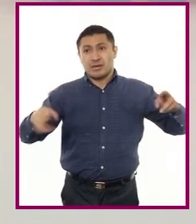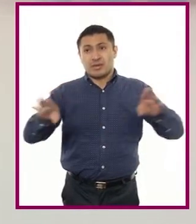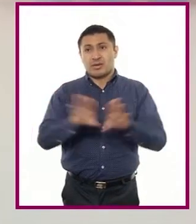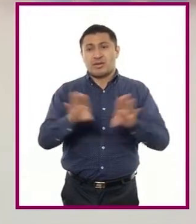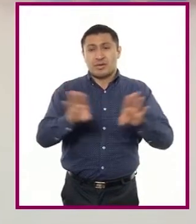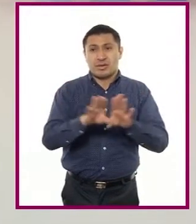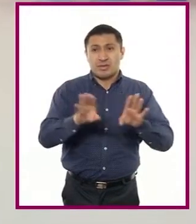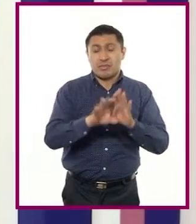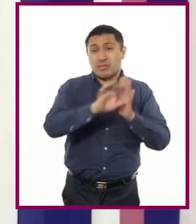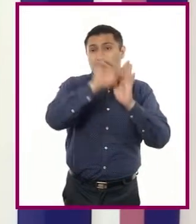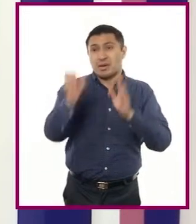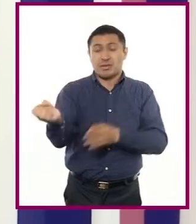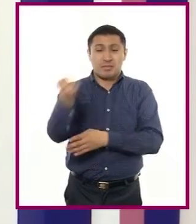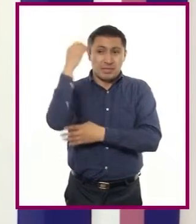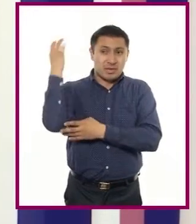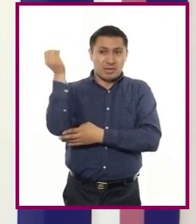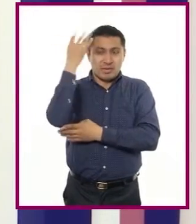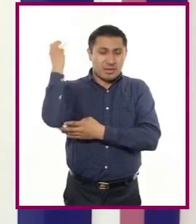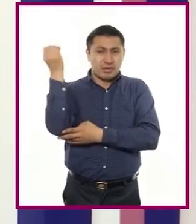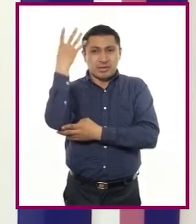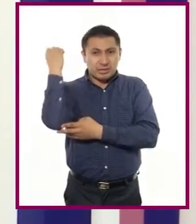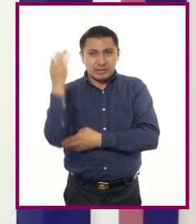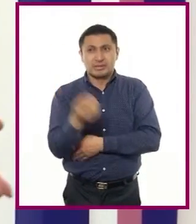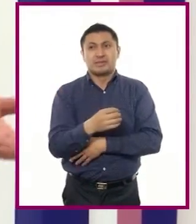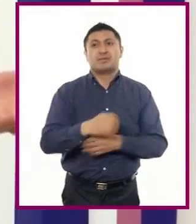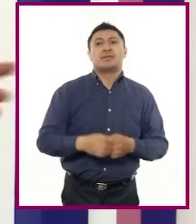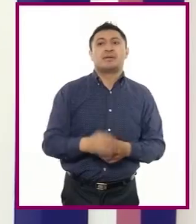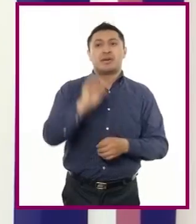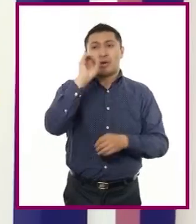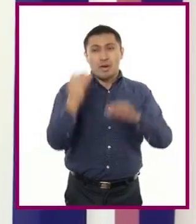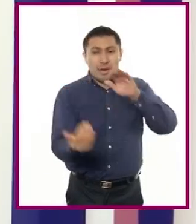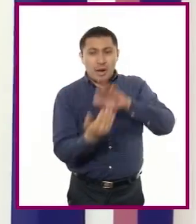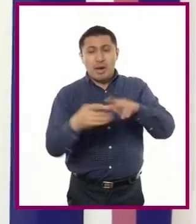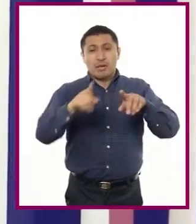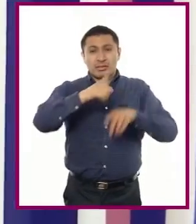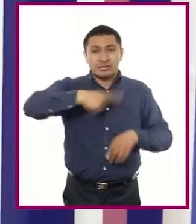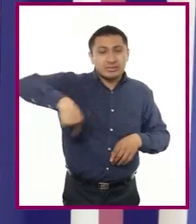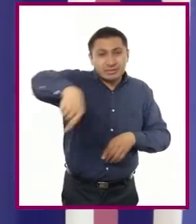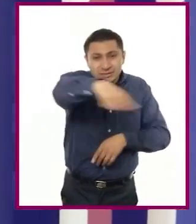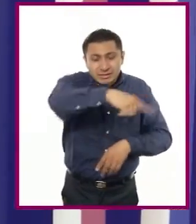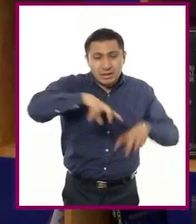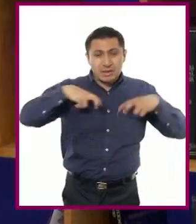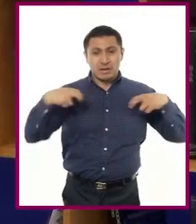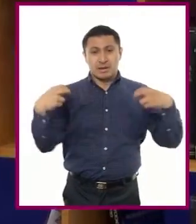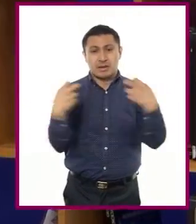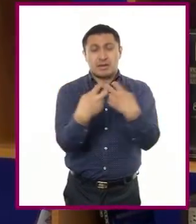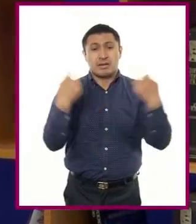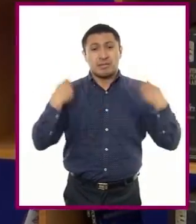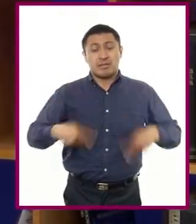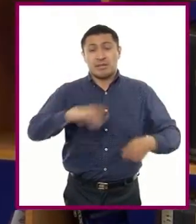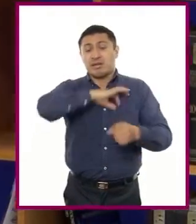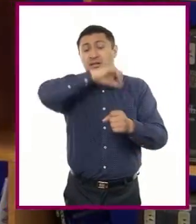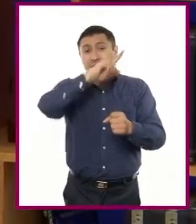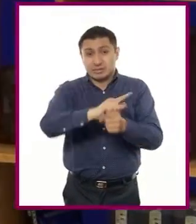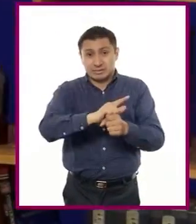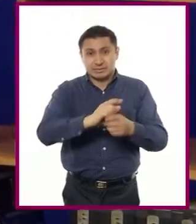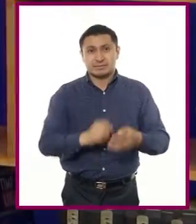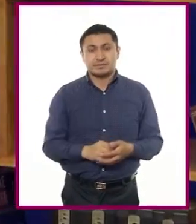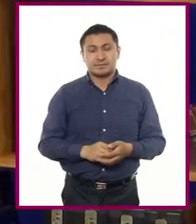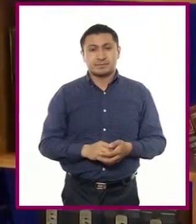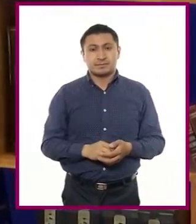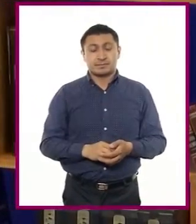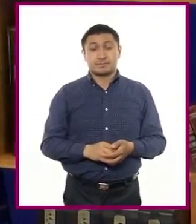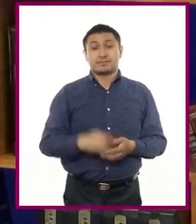ser una conferencia o una mesa redonda con especialistas. Con el